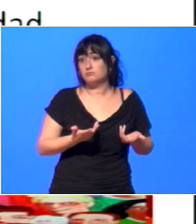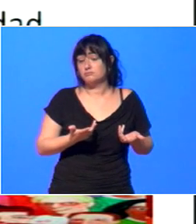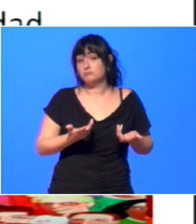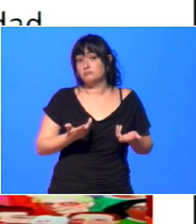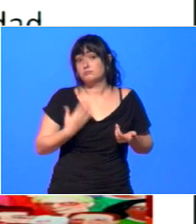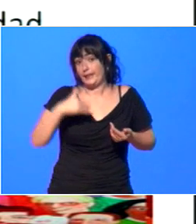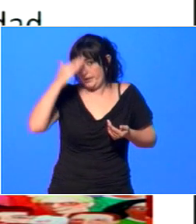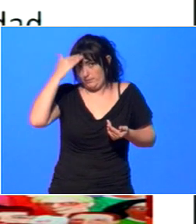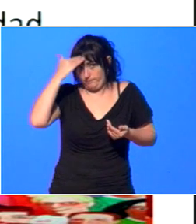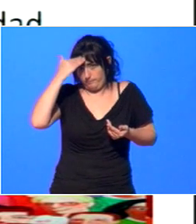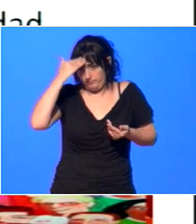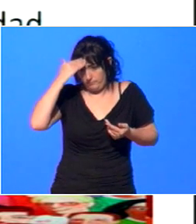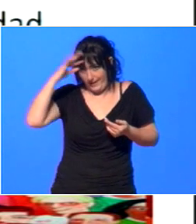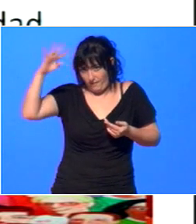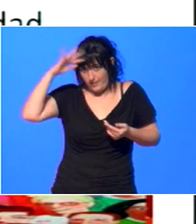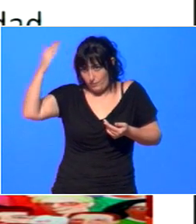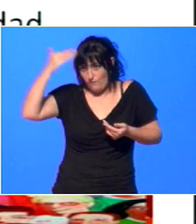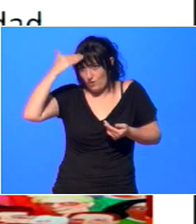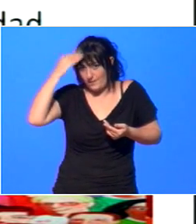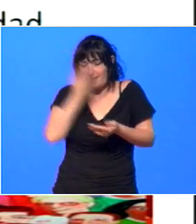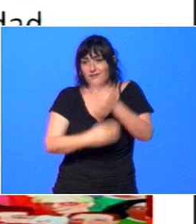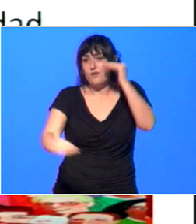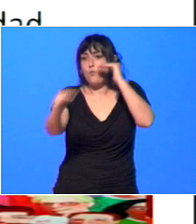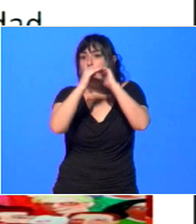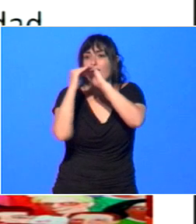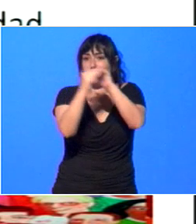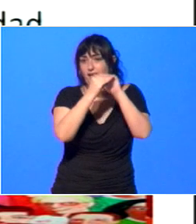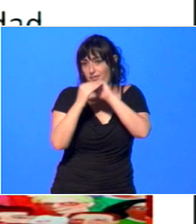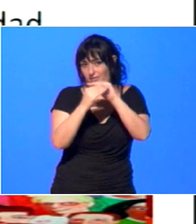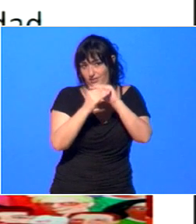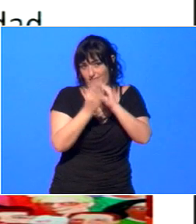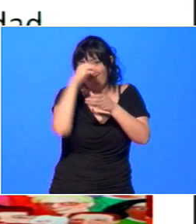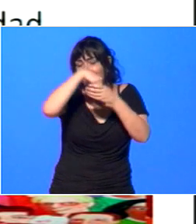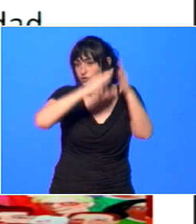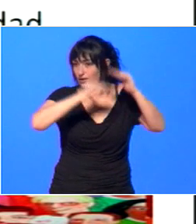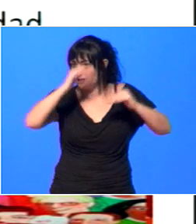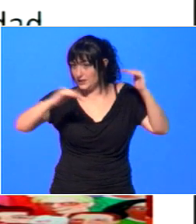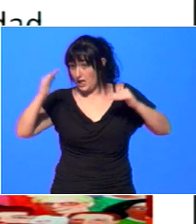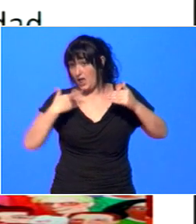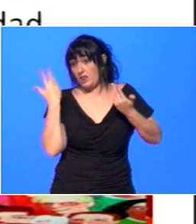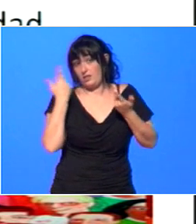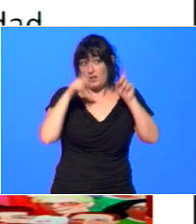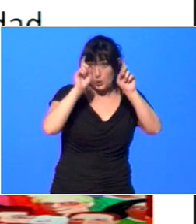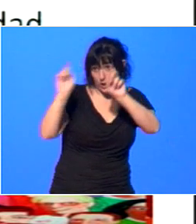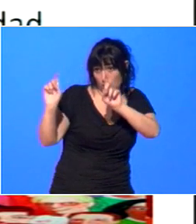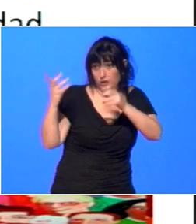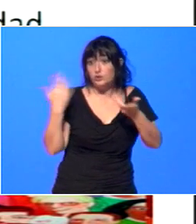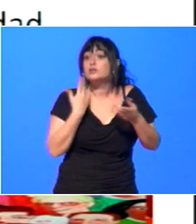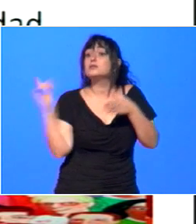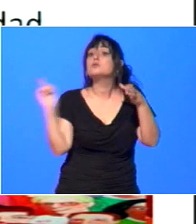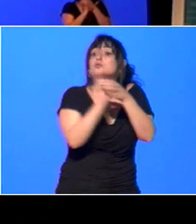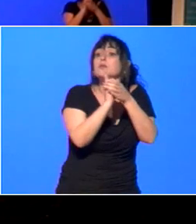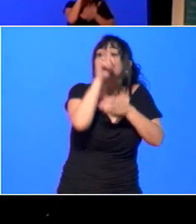principio fundamental es el principio de igualdad en la diversidad, o la educación o es inclusiva o no es